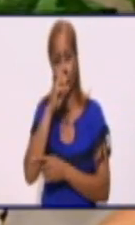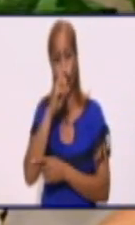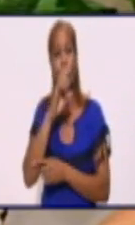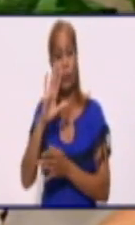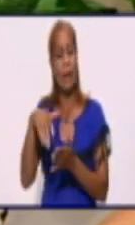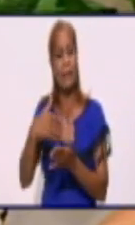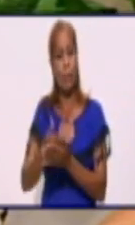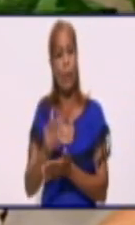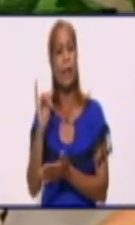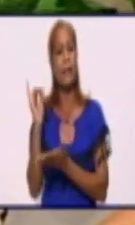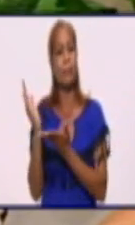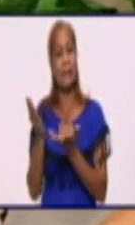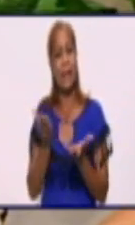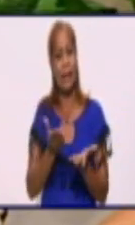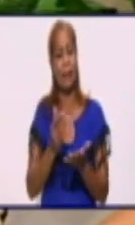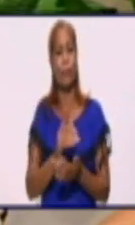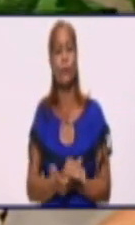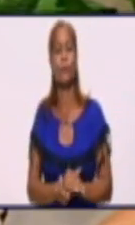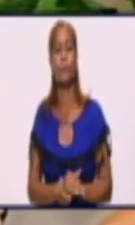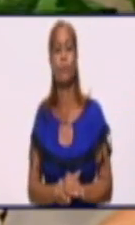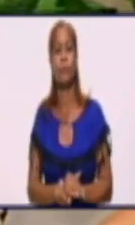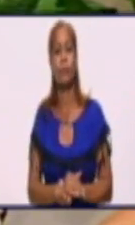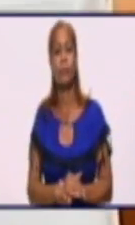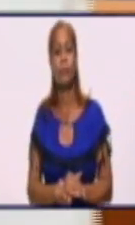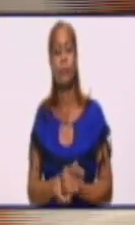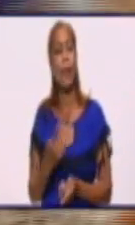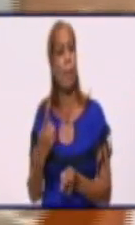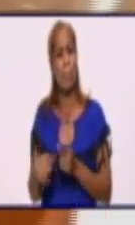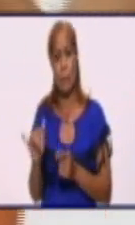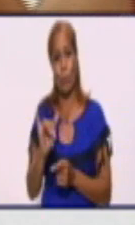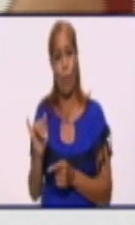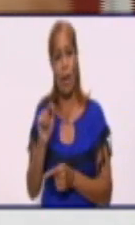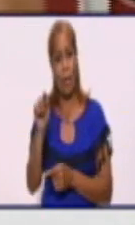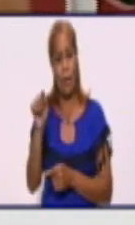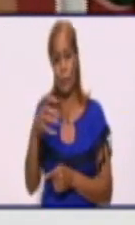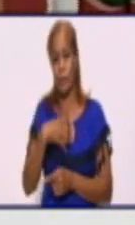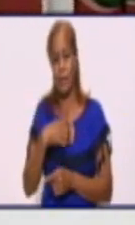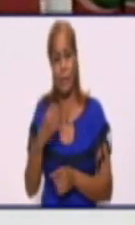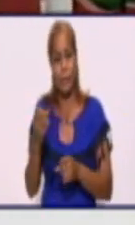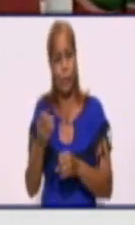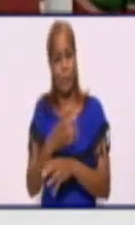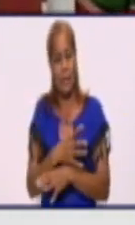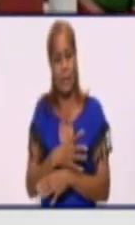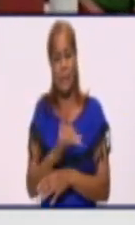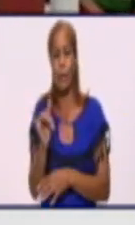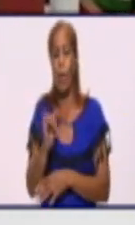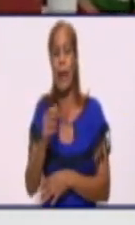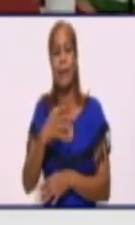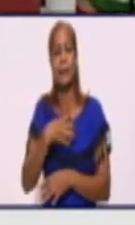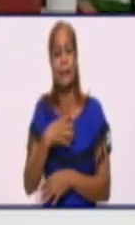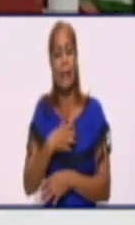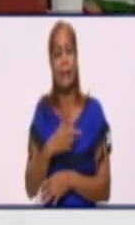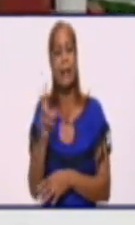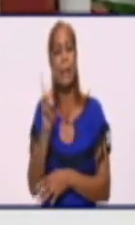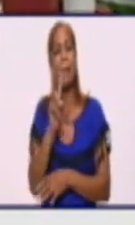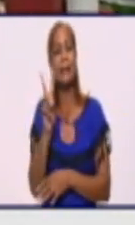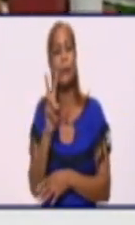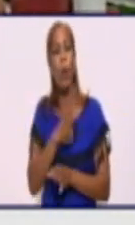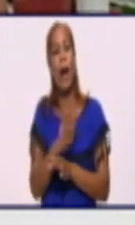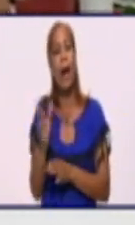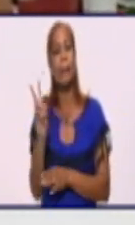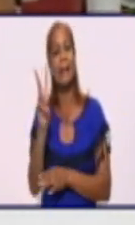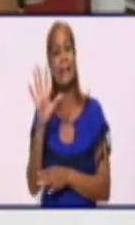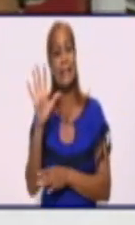para que vengan acá. Pero ellos te tienen una cosita, ¿no? ¿Sí? ¿No le van a decir a...? Sí, tenemos que decir que del 22 al 25 de